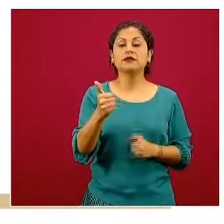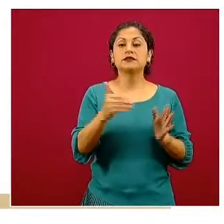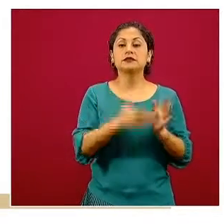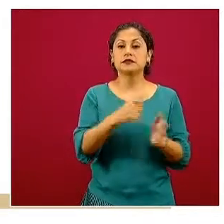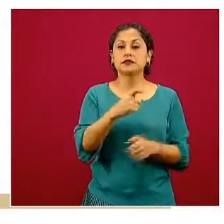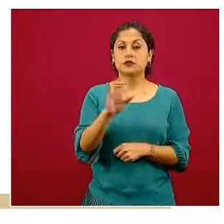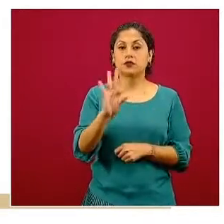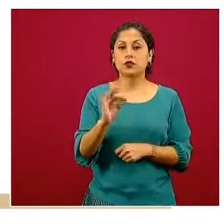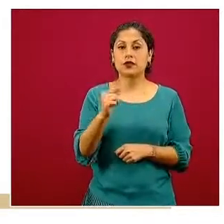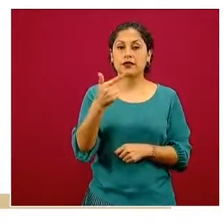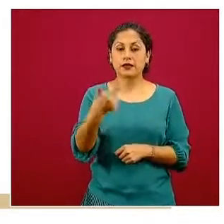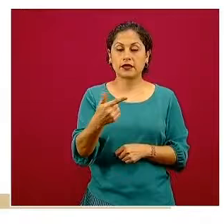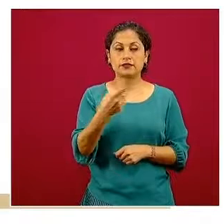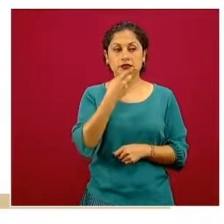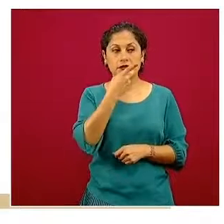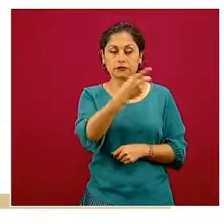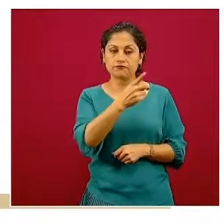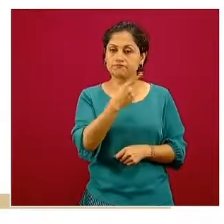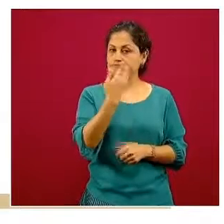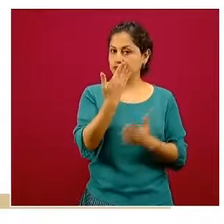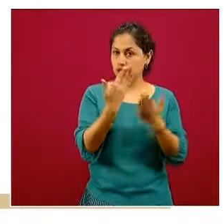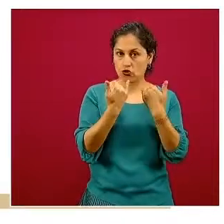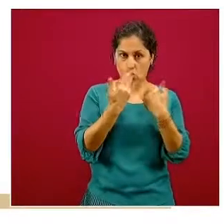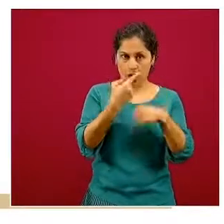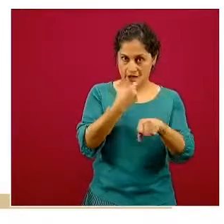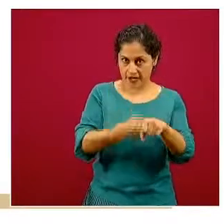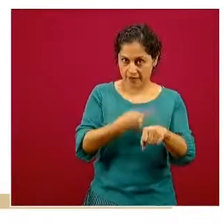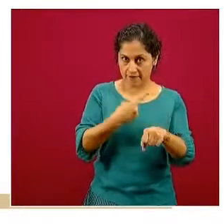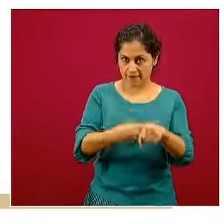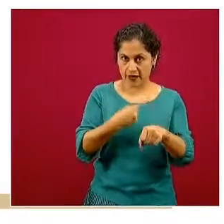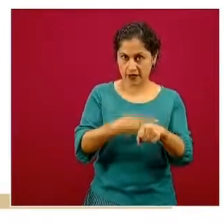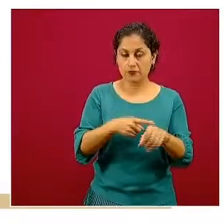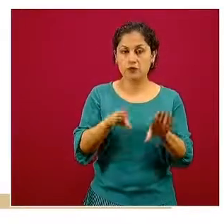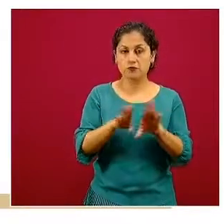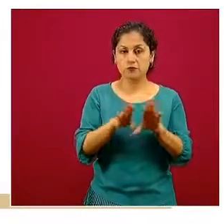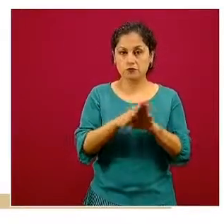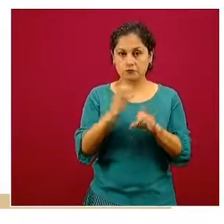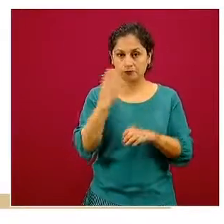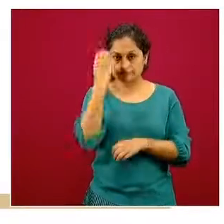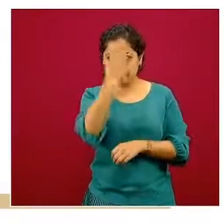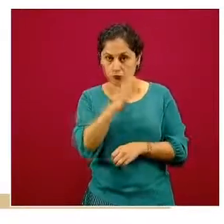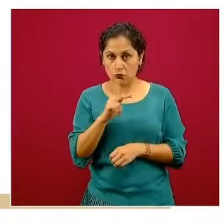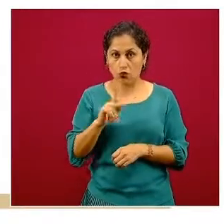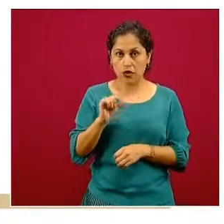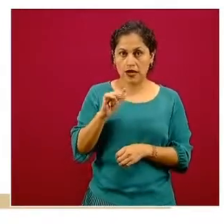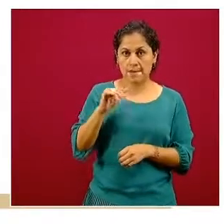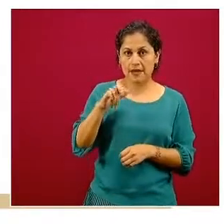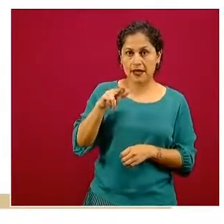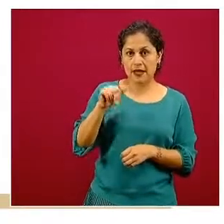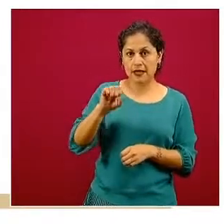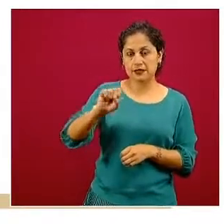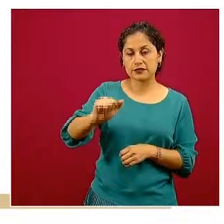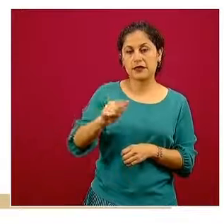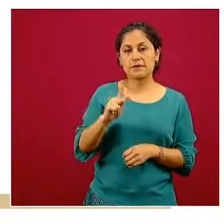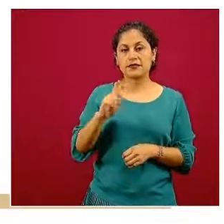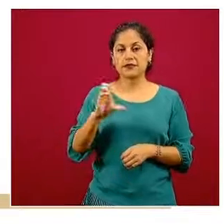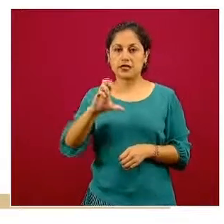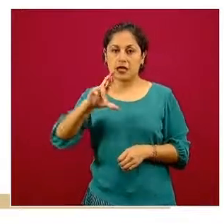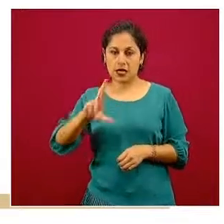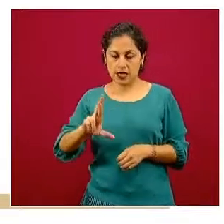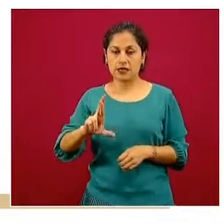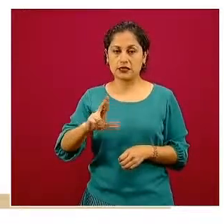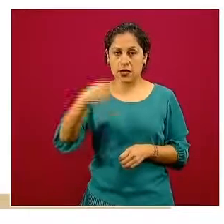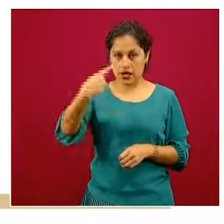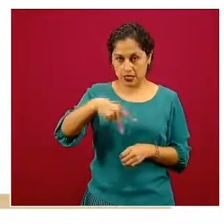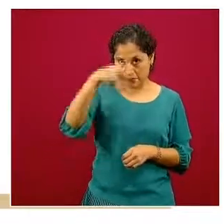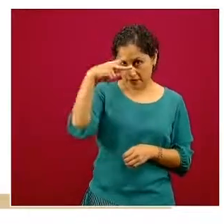246.147 tuvieron un resultado negativo de la prueba de reacción en cadena de la polimerasa, la prueba PCR, que es la que se realiza